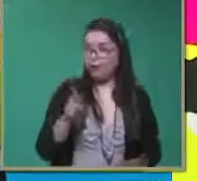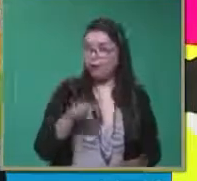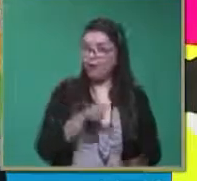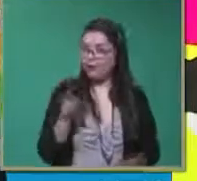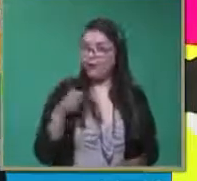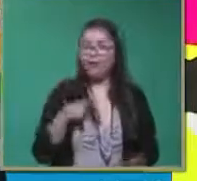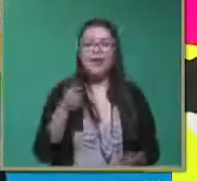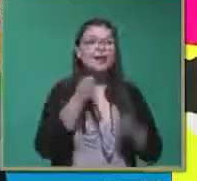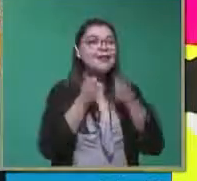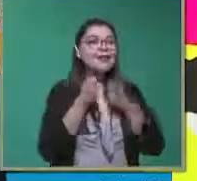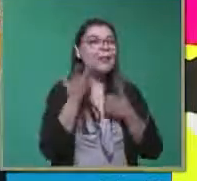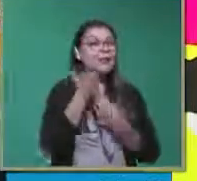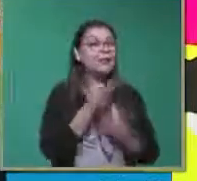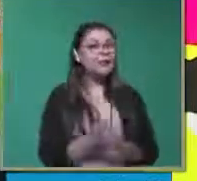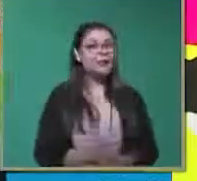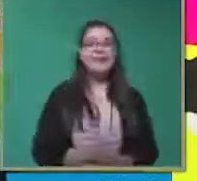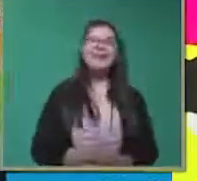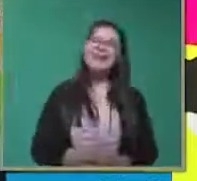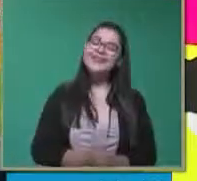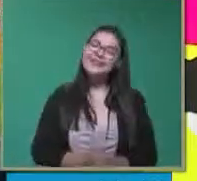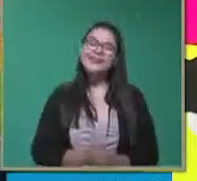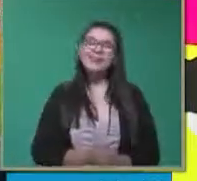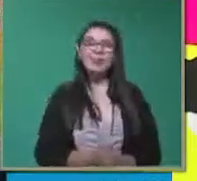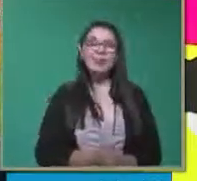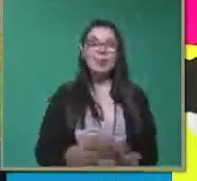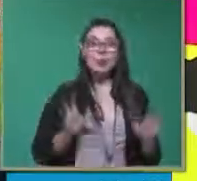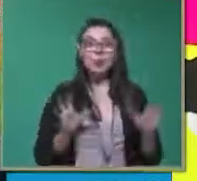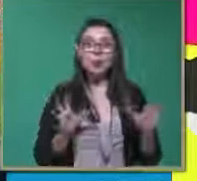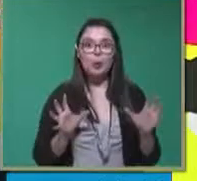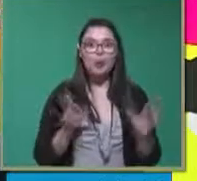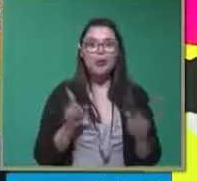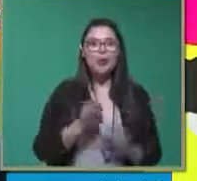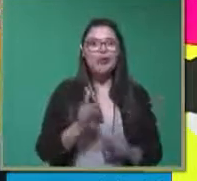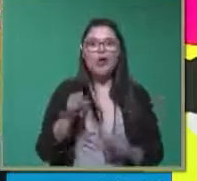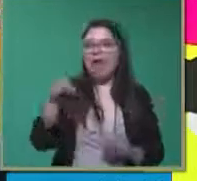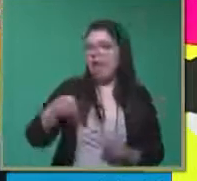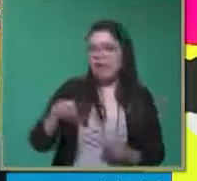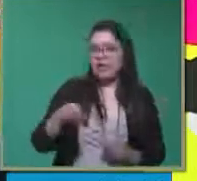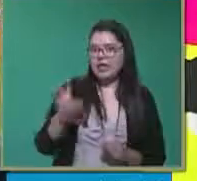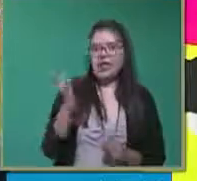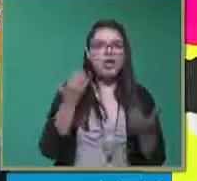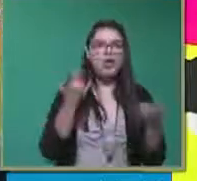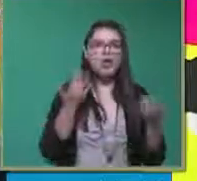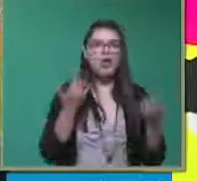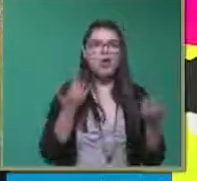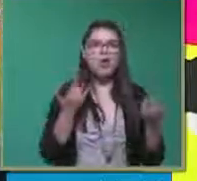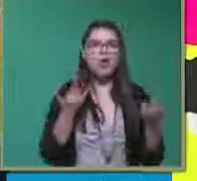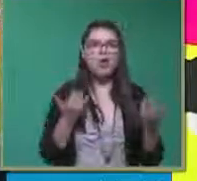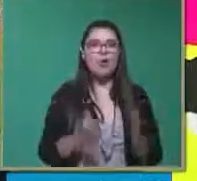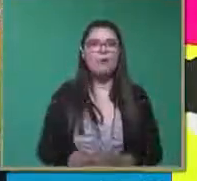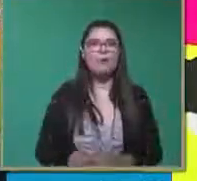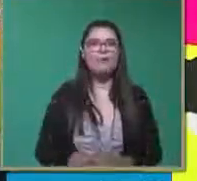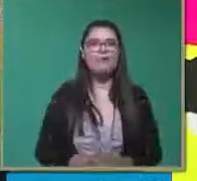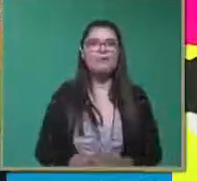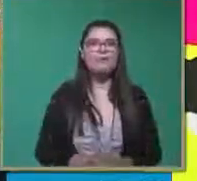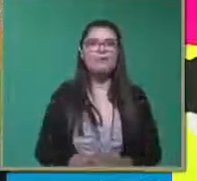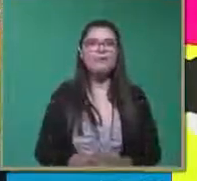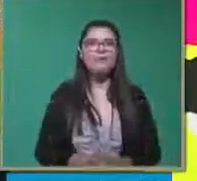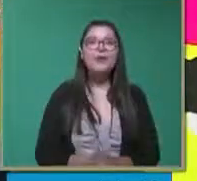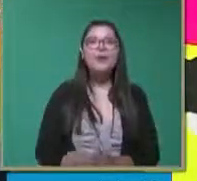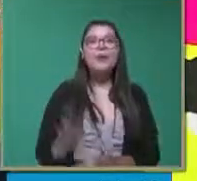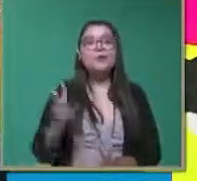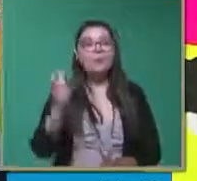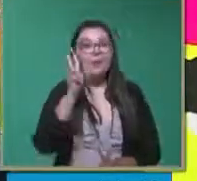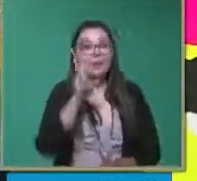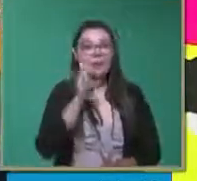rato. No, aquí en nuestro estado, mago, no existen esas maestras. Bueno, en mis tiempos había, pero no hablemos de épocas. Y bueno,